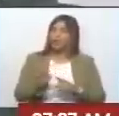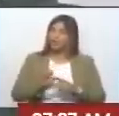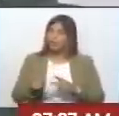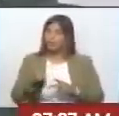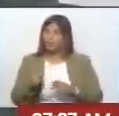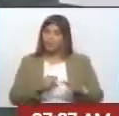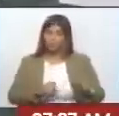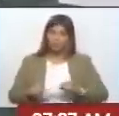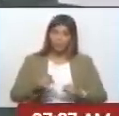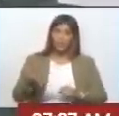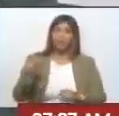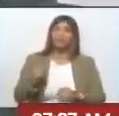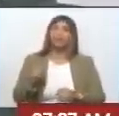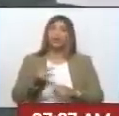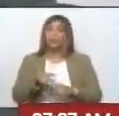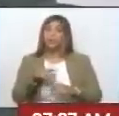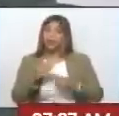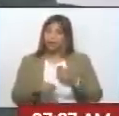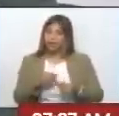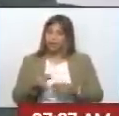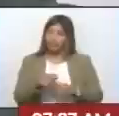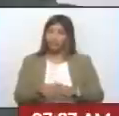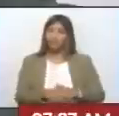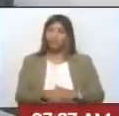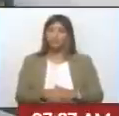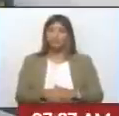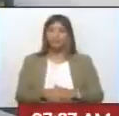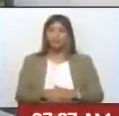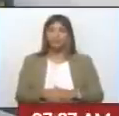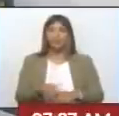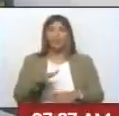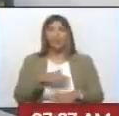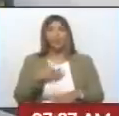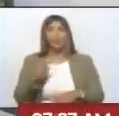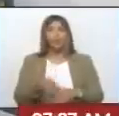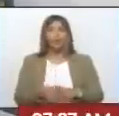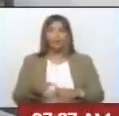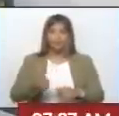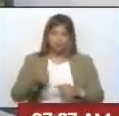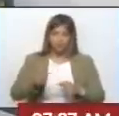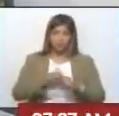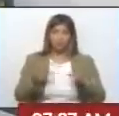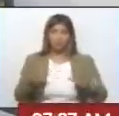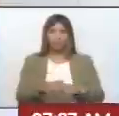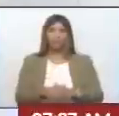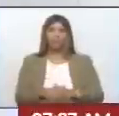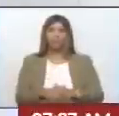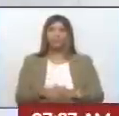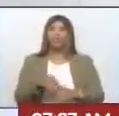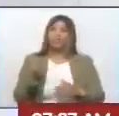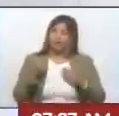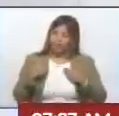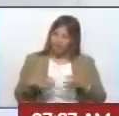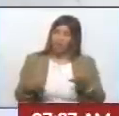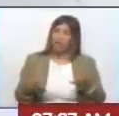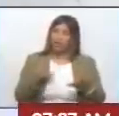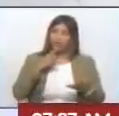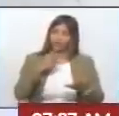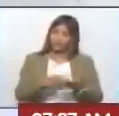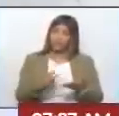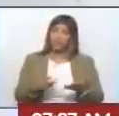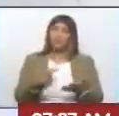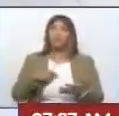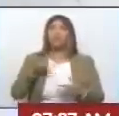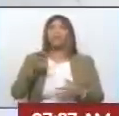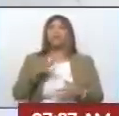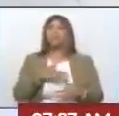acciones necesarias para que esa actuación pueda ser más expedita? Claro, más expedita, eso es verdad. El país lo que